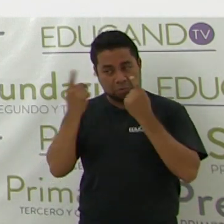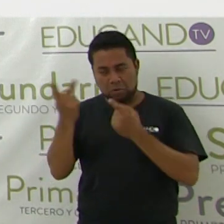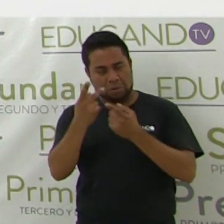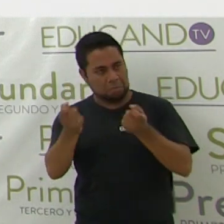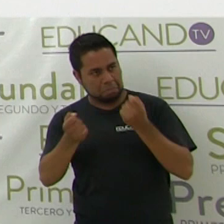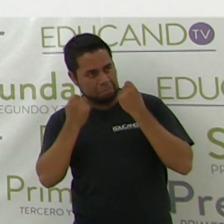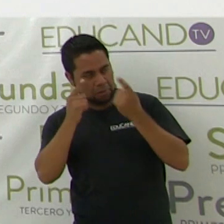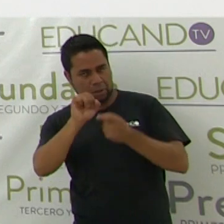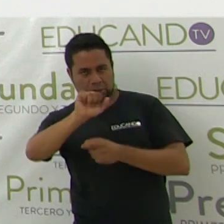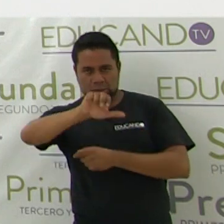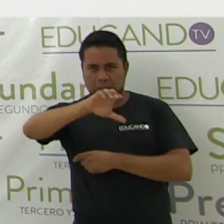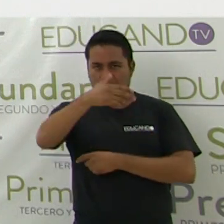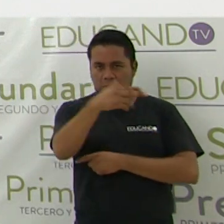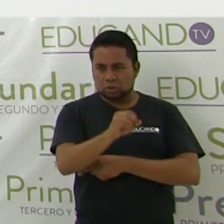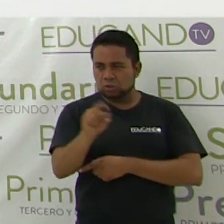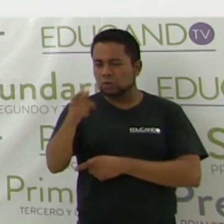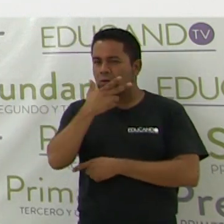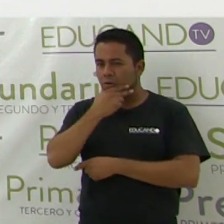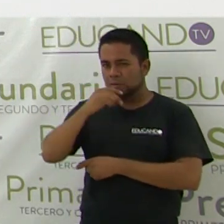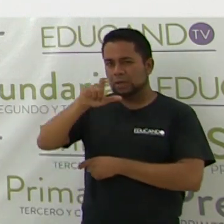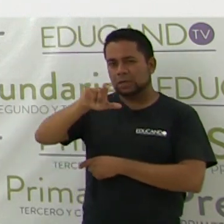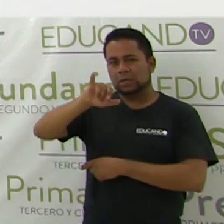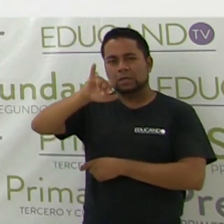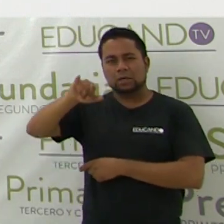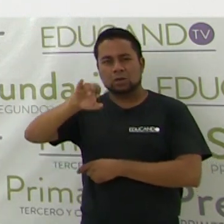dos, Sancho Panza, Don Quijote,